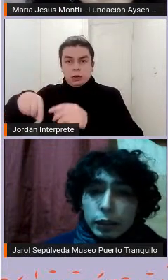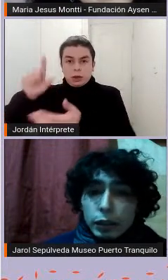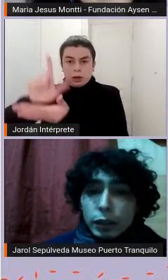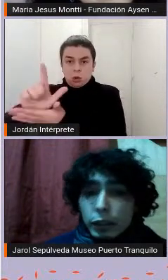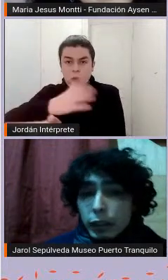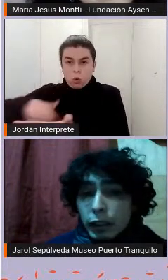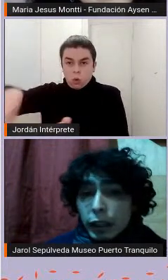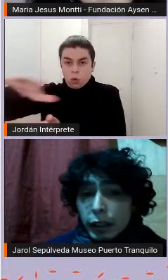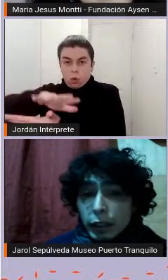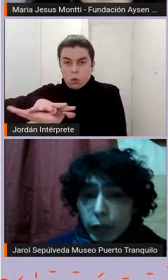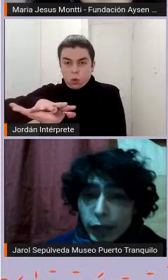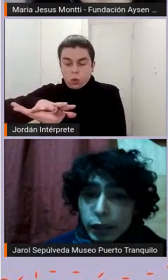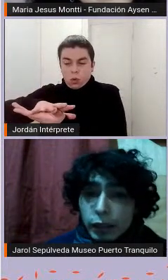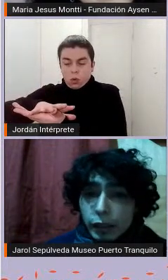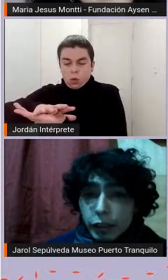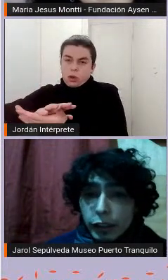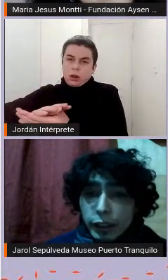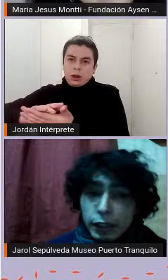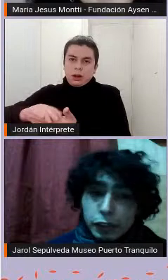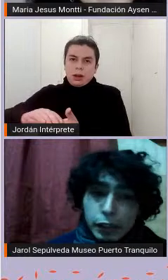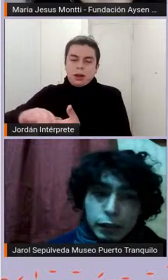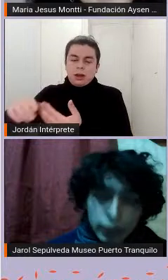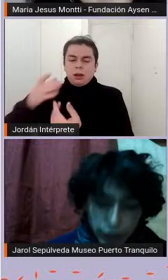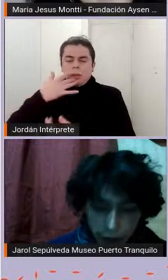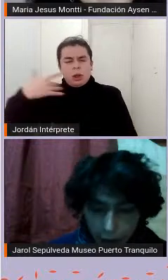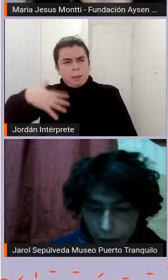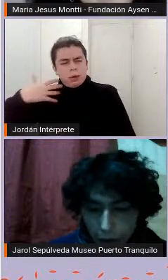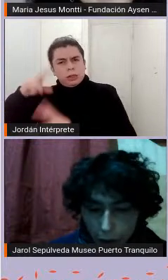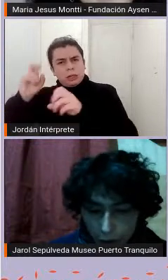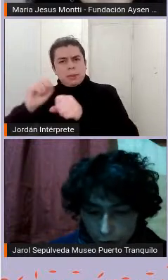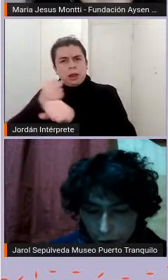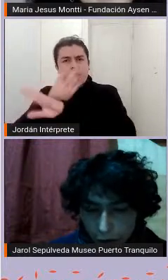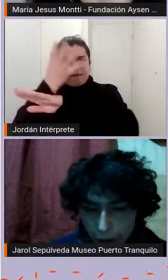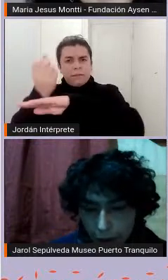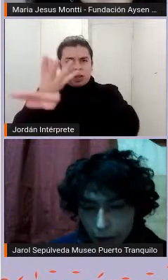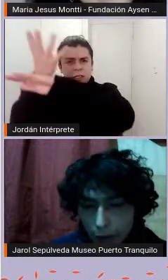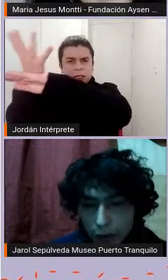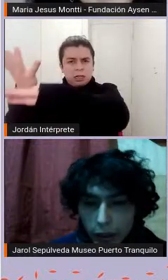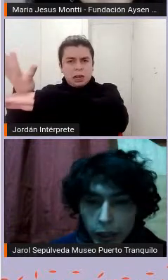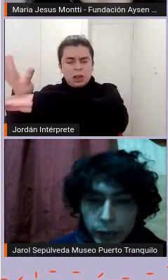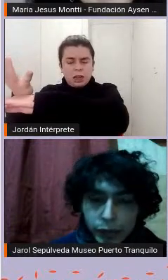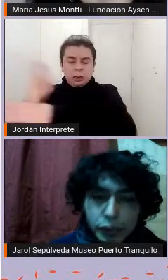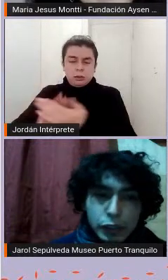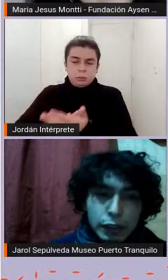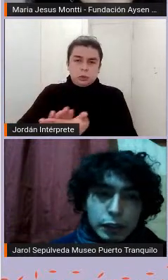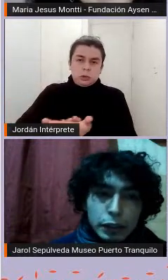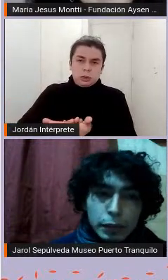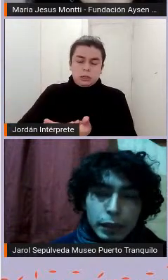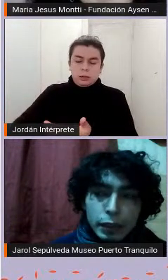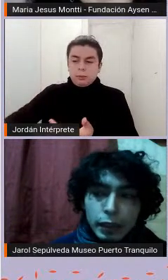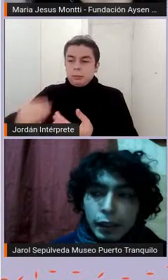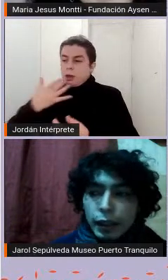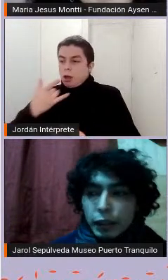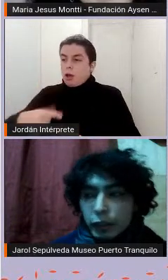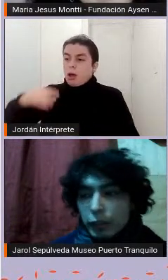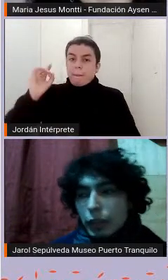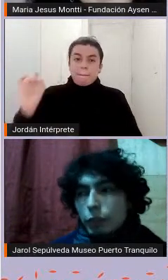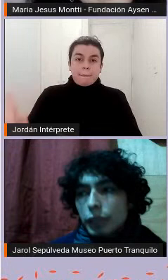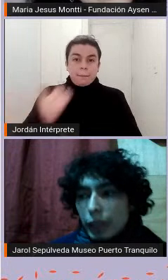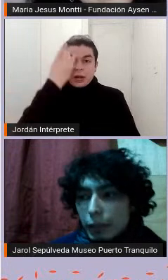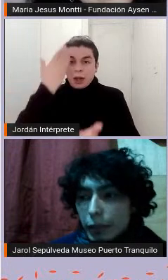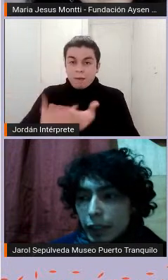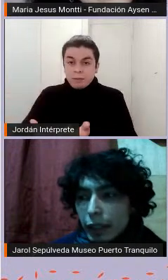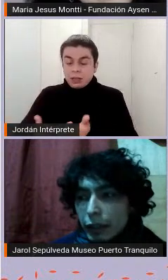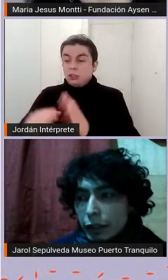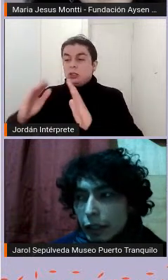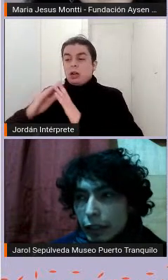antecedente histórico a nivel local, regional y nacional. Es una conjugación, ¿cierto?, de distintos actores, como se mencionaba anteriormente, donde hay una